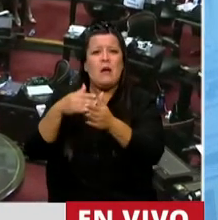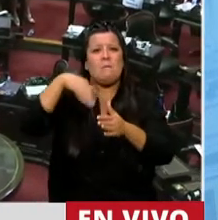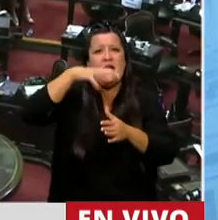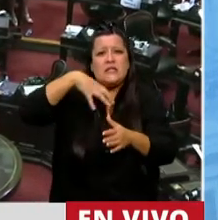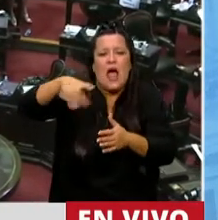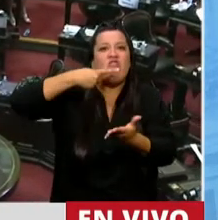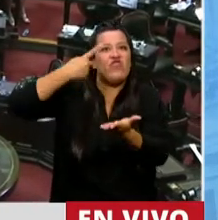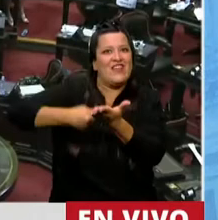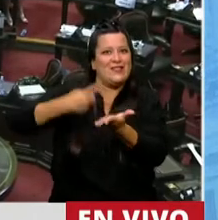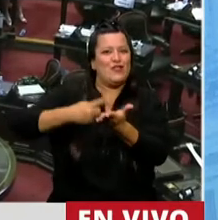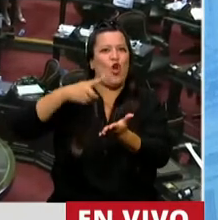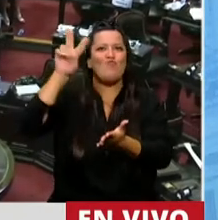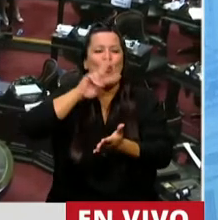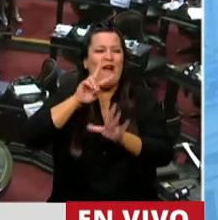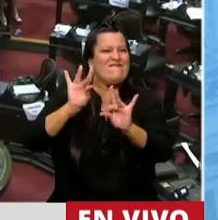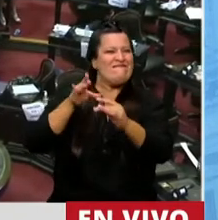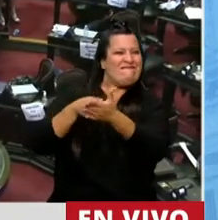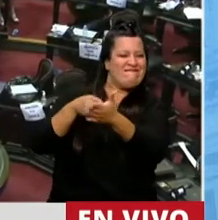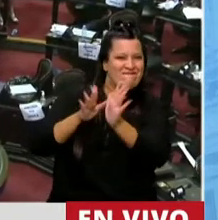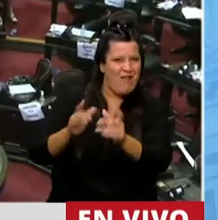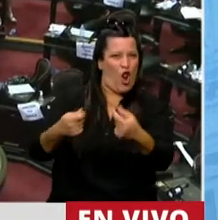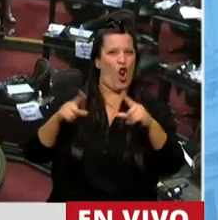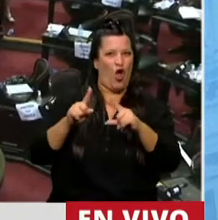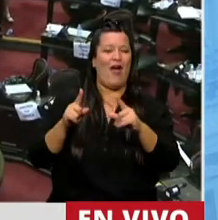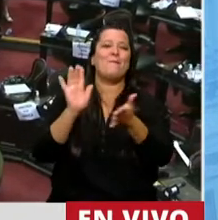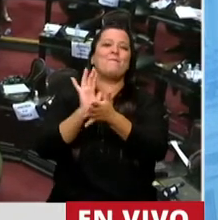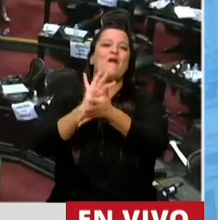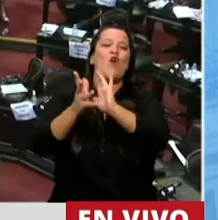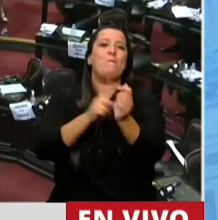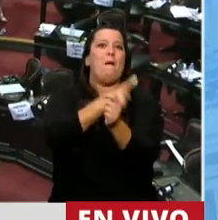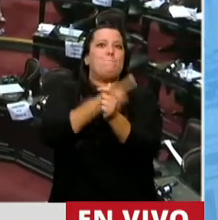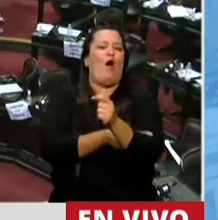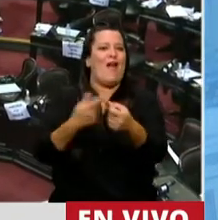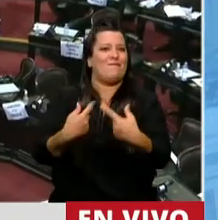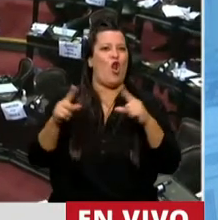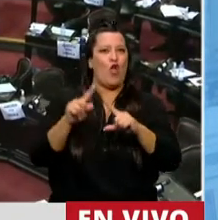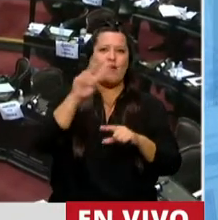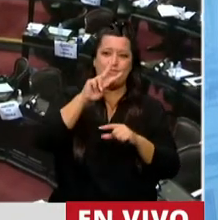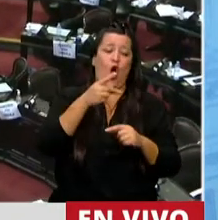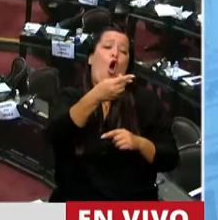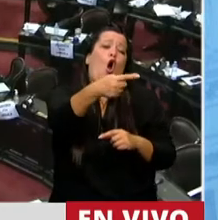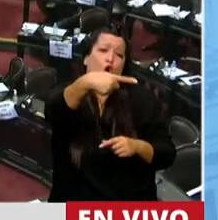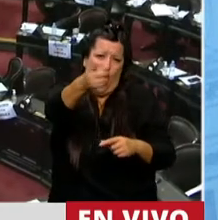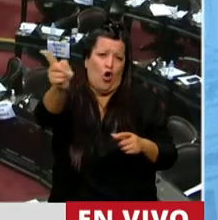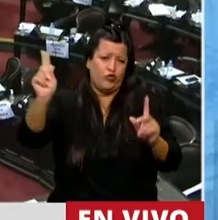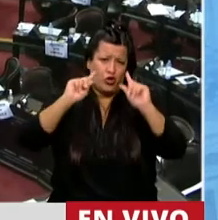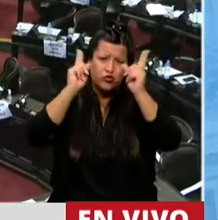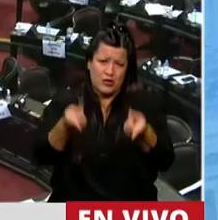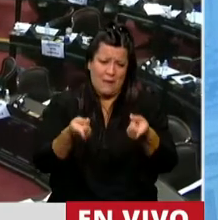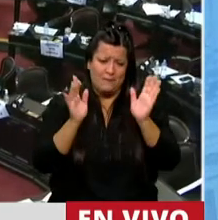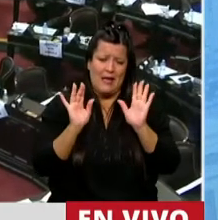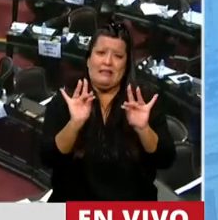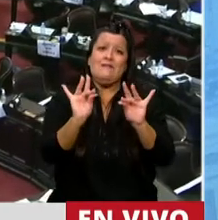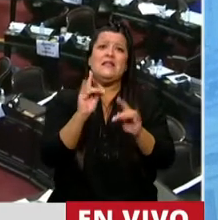espacios de decisión, a los espacios de poder, digamos, en esos ámbitos, como en tantos otros ámbitos